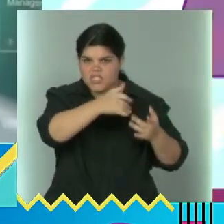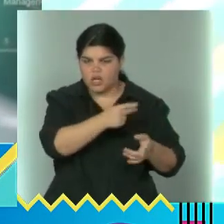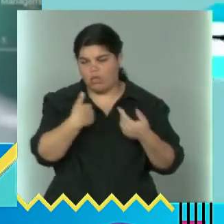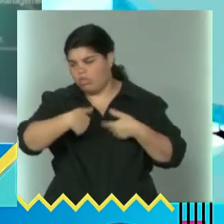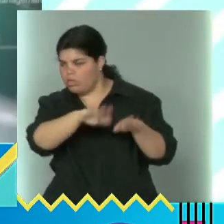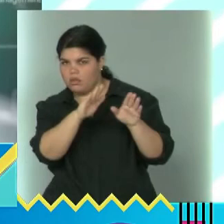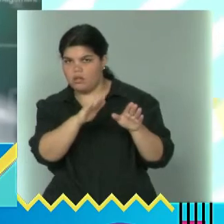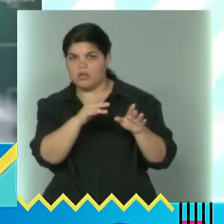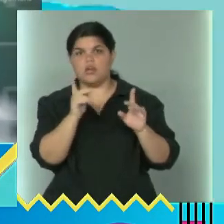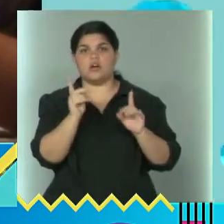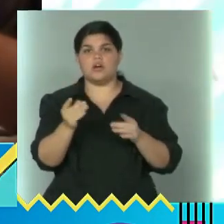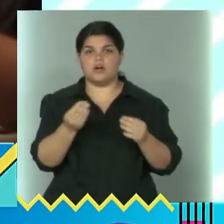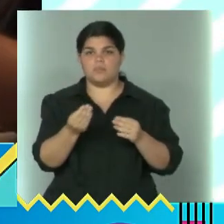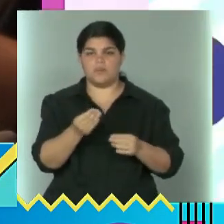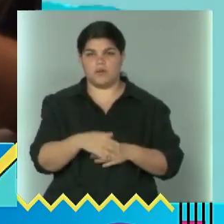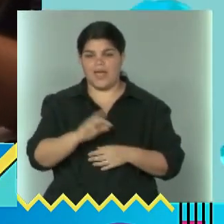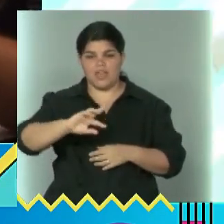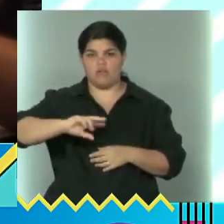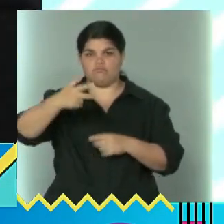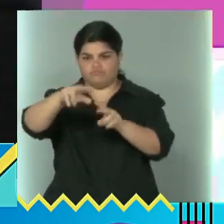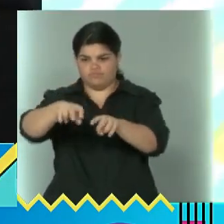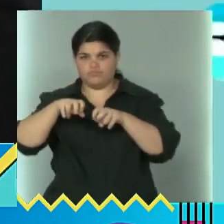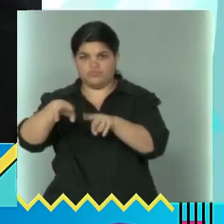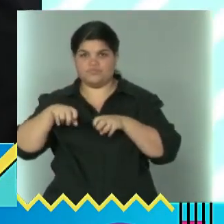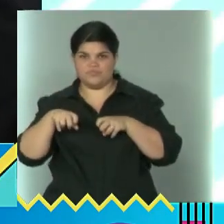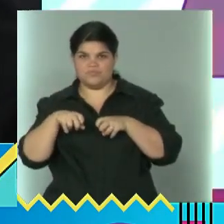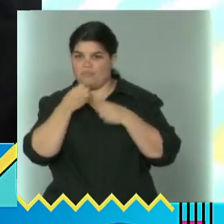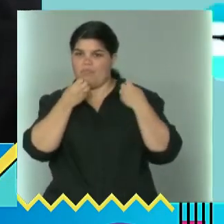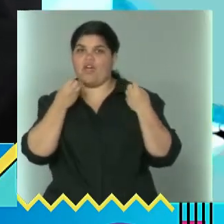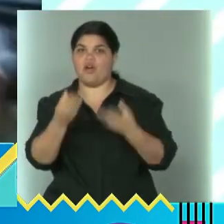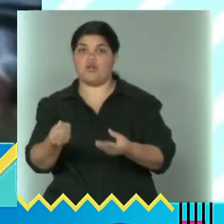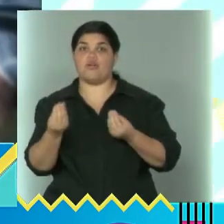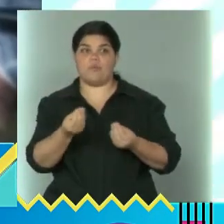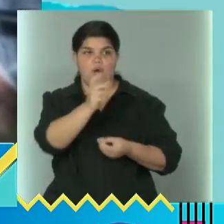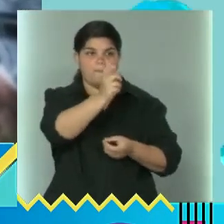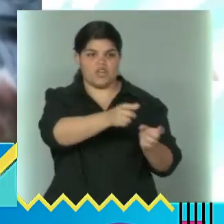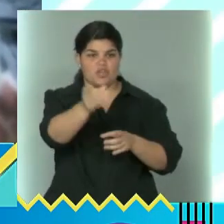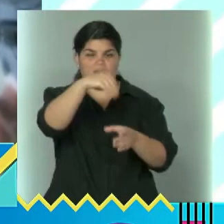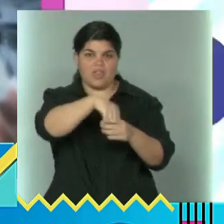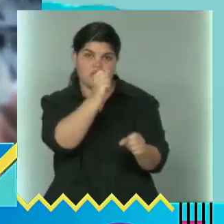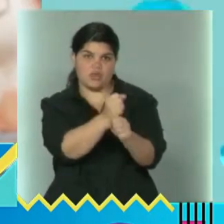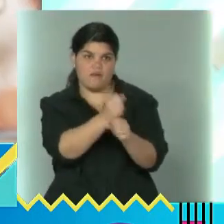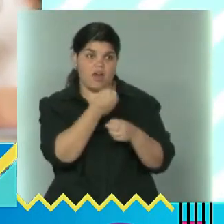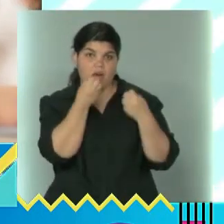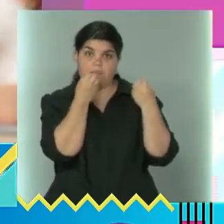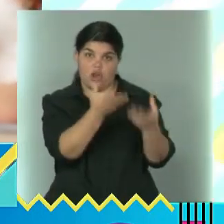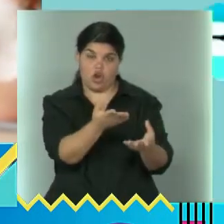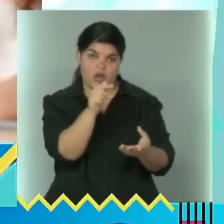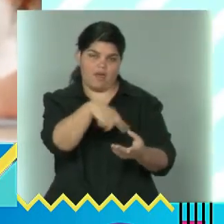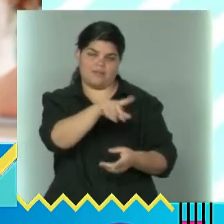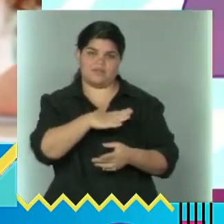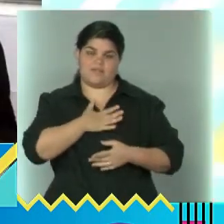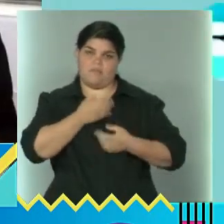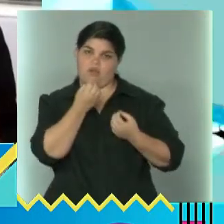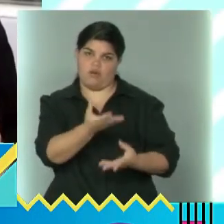en realidad son 3 veces más rentables si su empleado tiene bienestar laboral. Bien, claro.